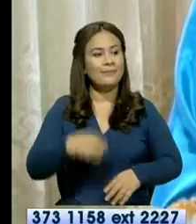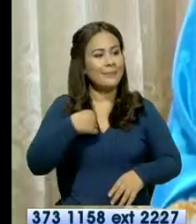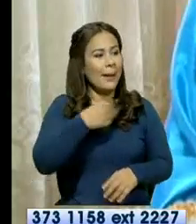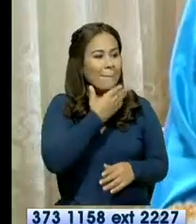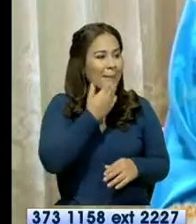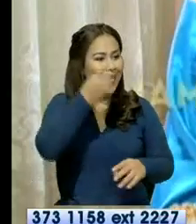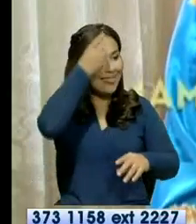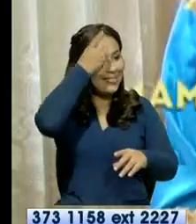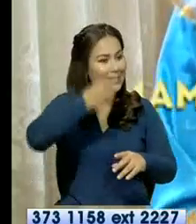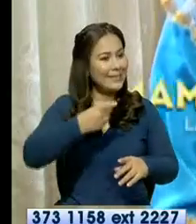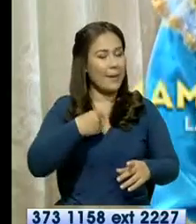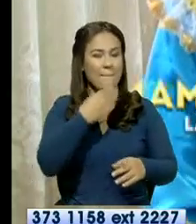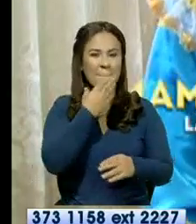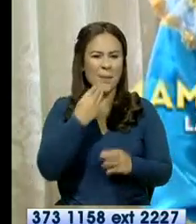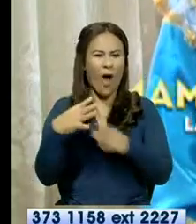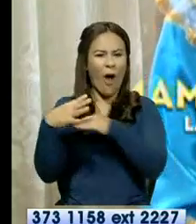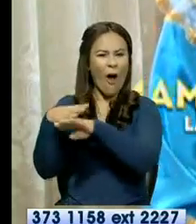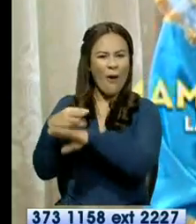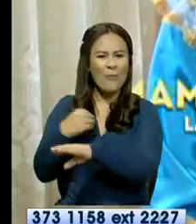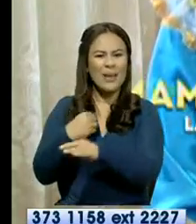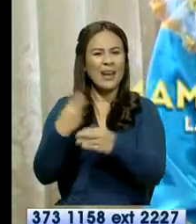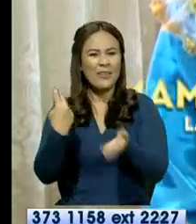decidieron hacer una réplica